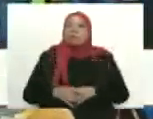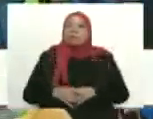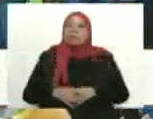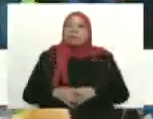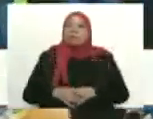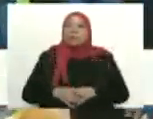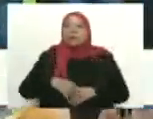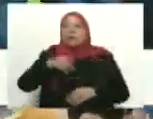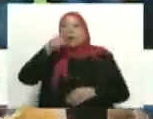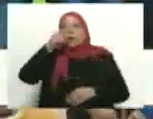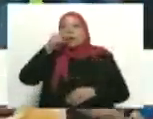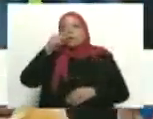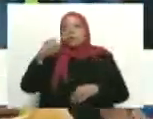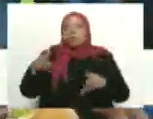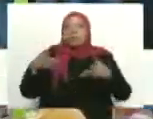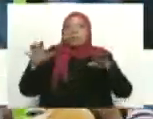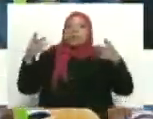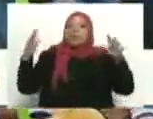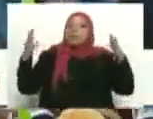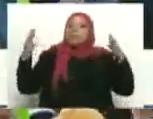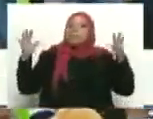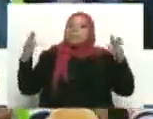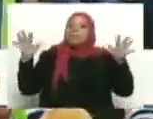Ganamos los hombres. ¡Aplausos para los